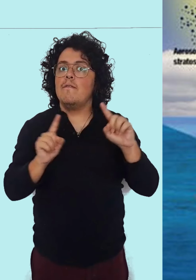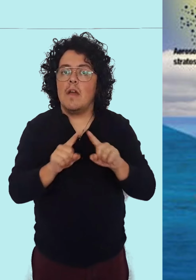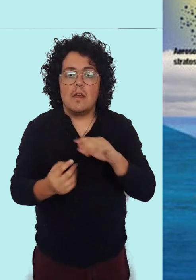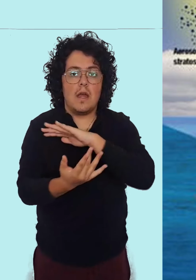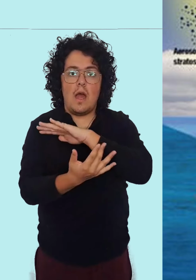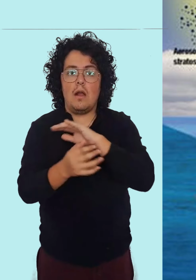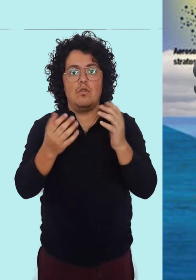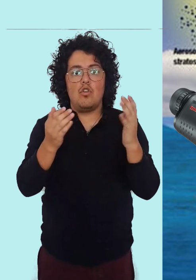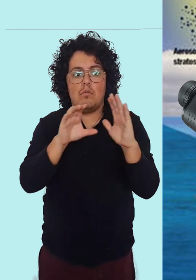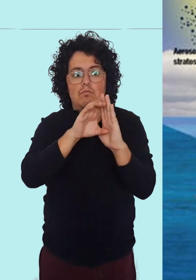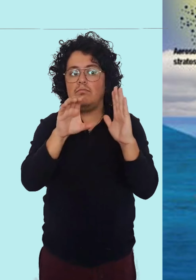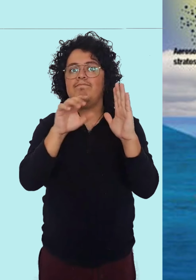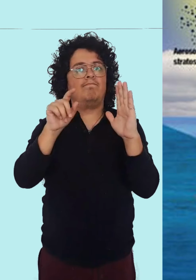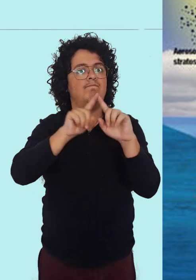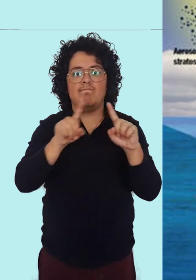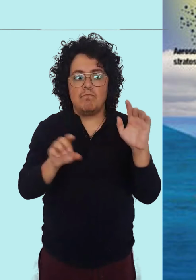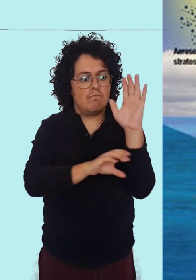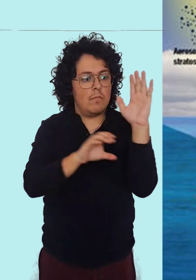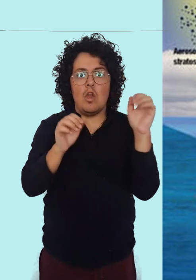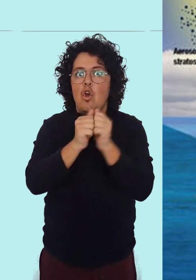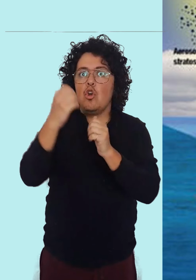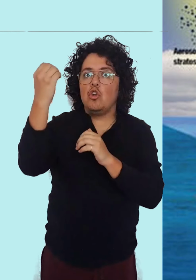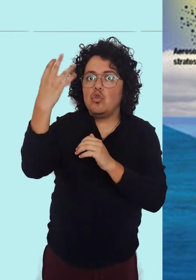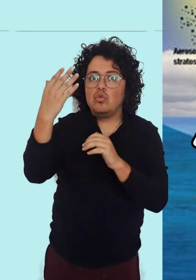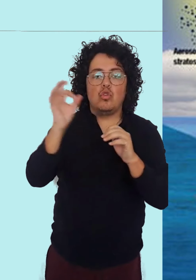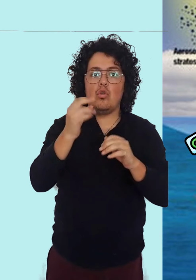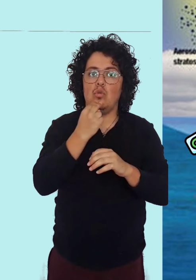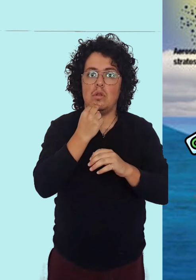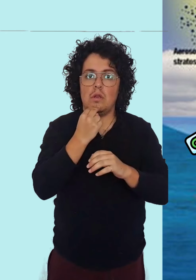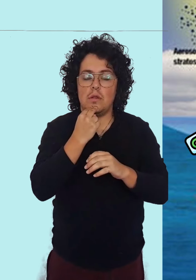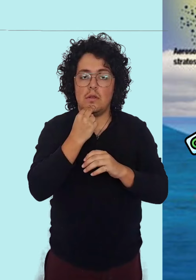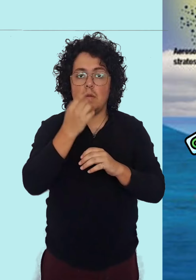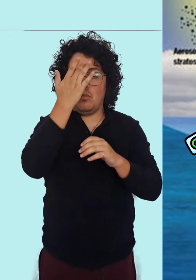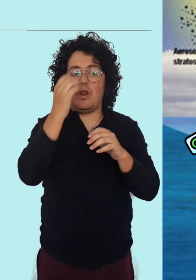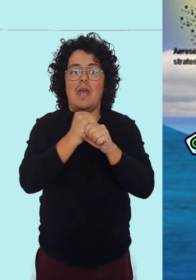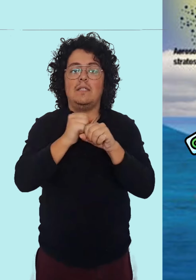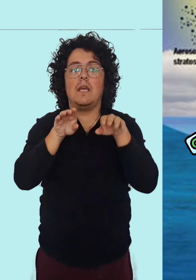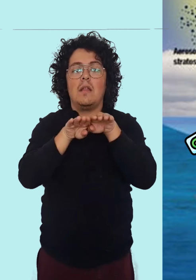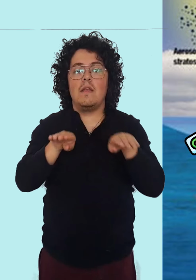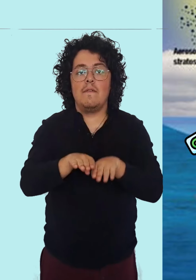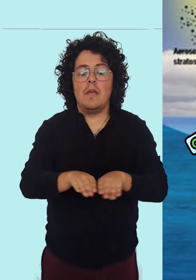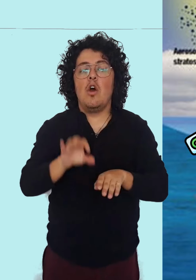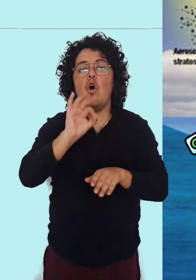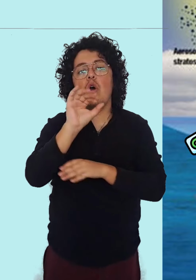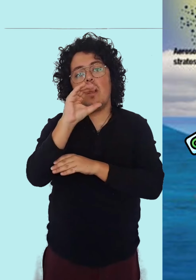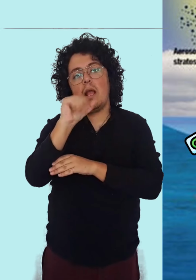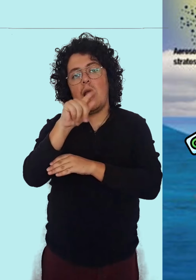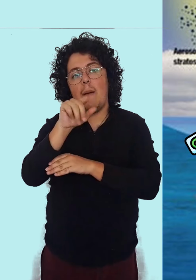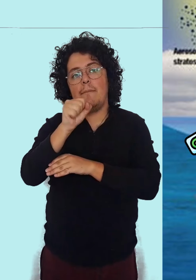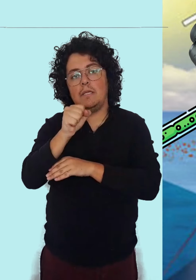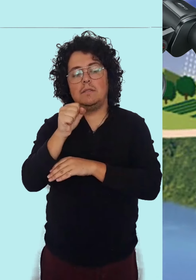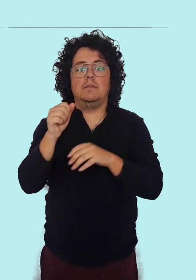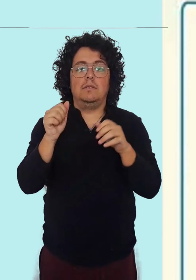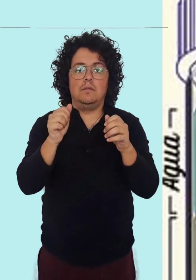facilita la visualización de cómo diferentes tipos de algas se distribuyen en función de la disponibilidad de luz, oxígeno y